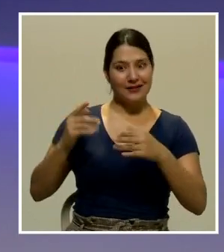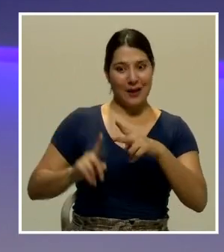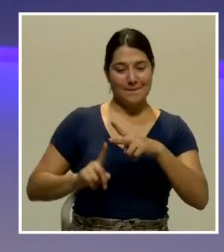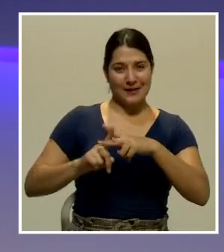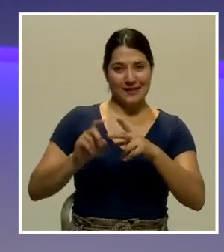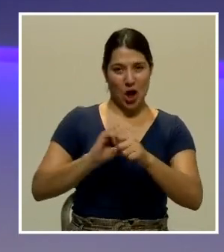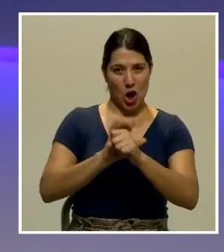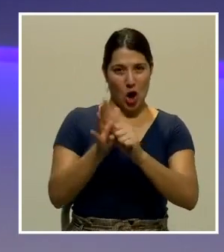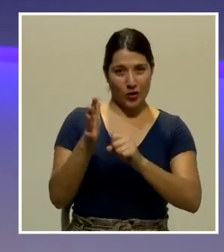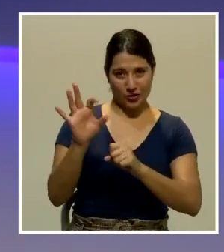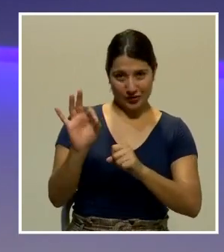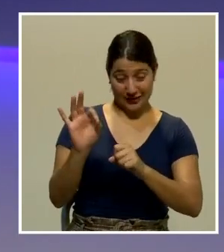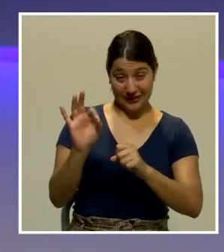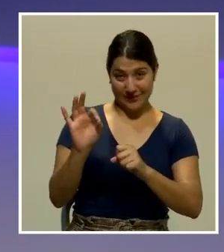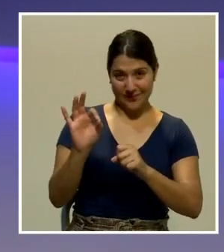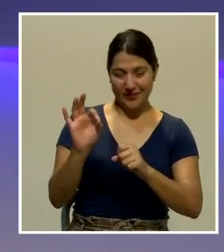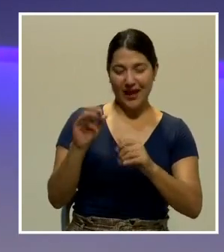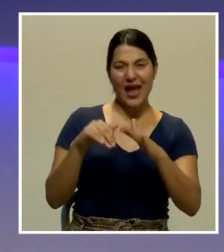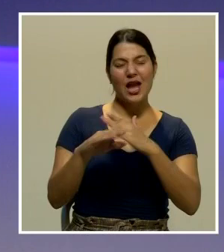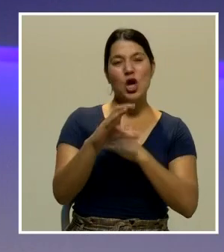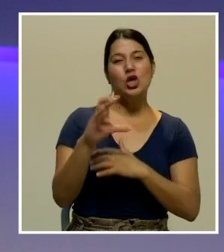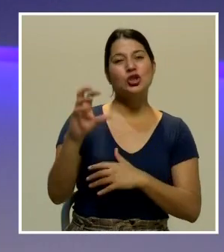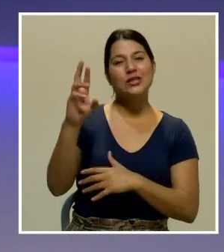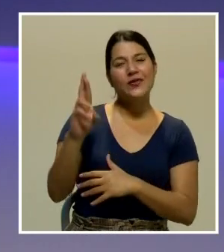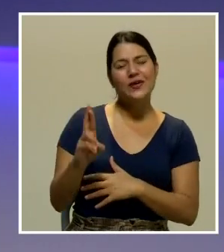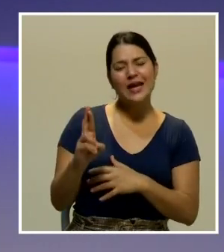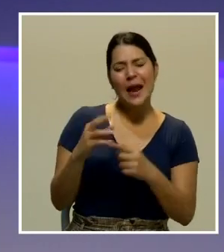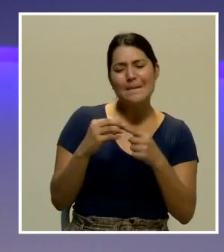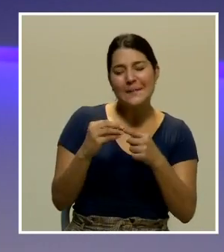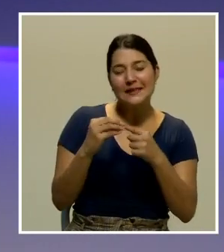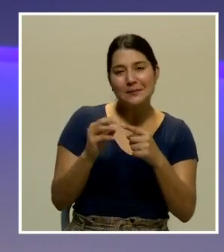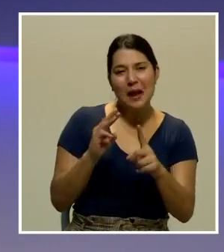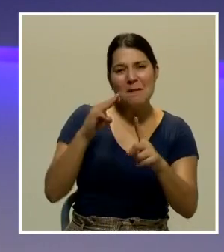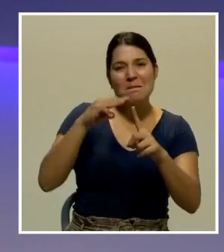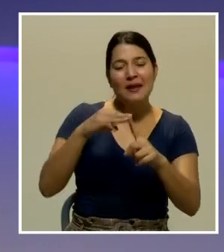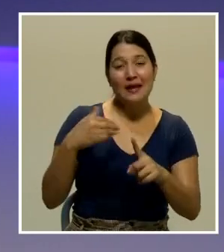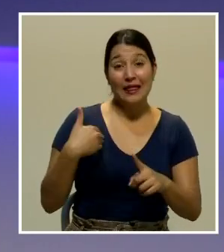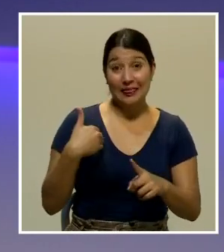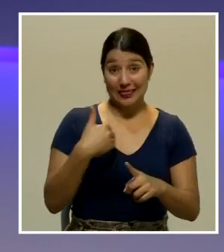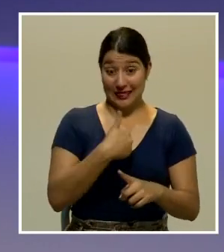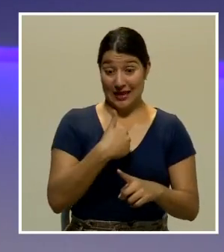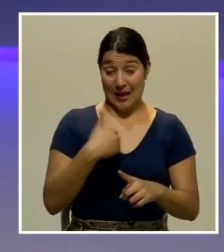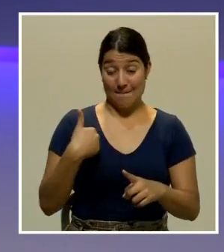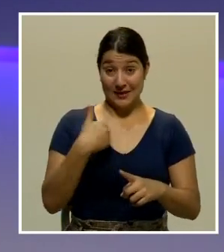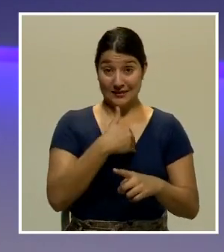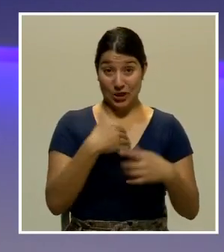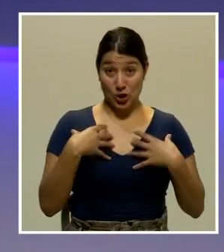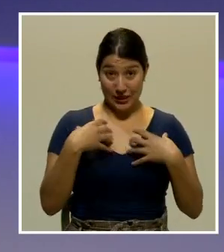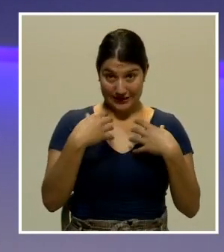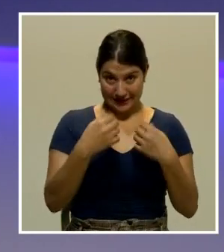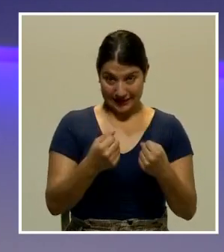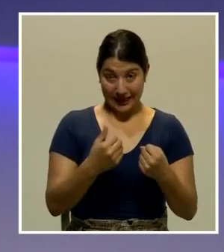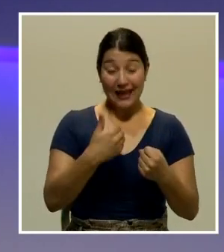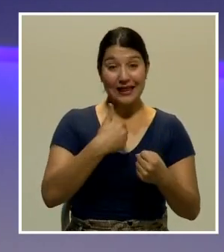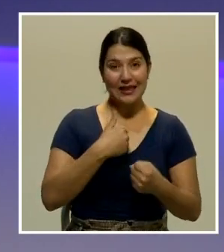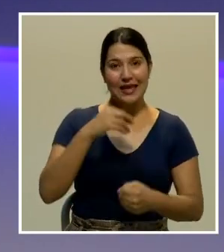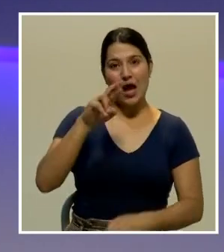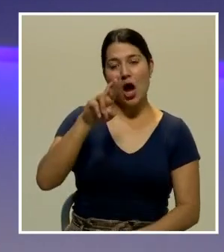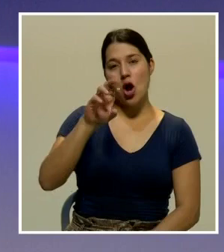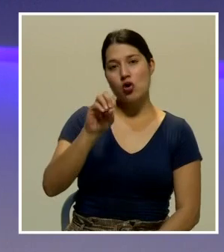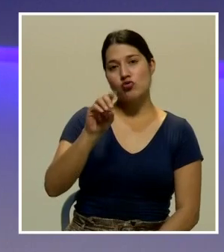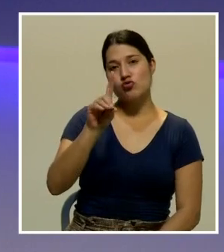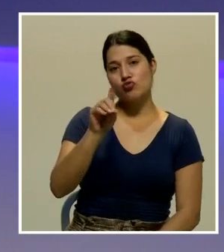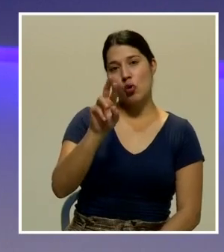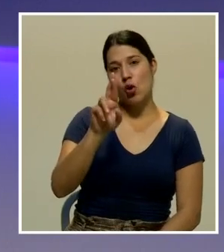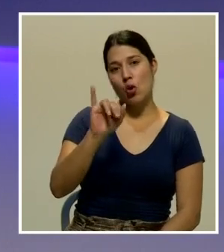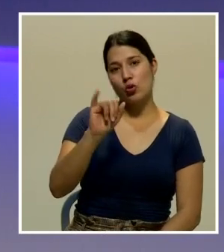en la Costa Rica pre-COVID, las principales metas de Hacienda que tenía don Rodrigo Chávez, el ministro de la época,